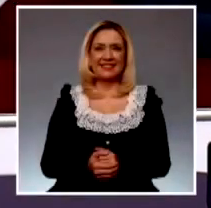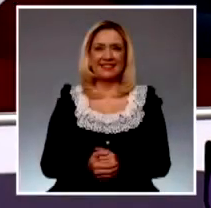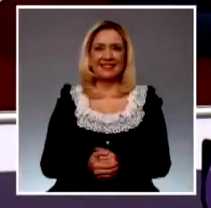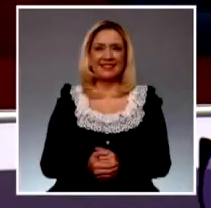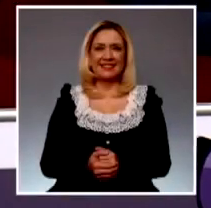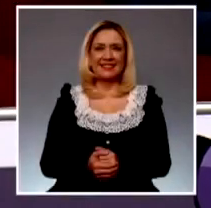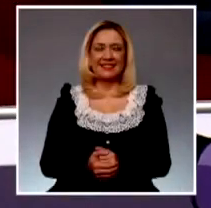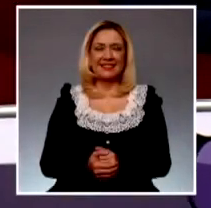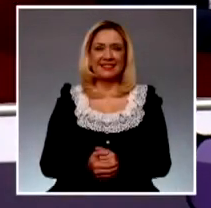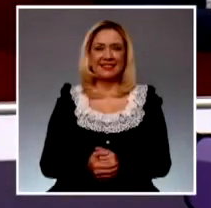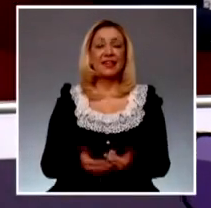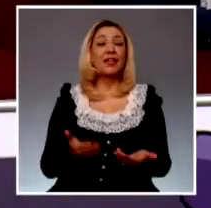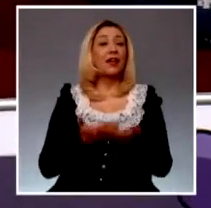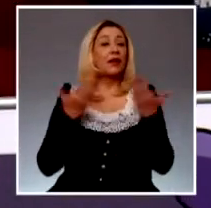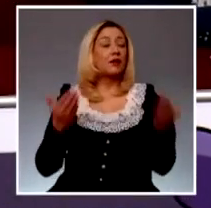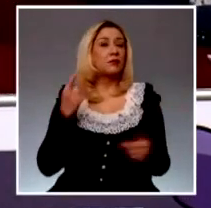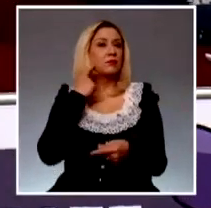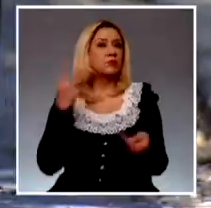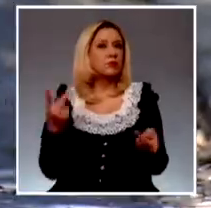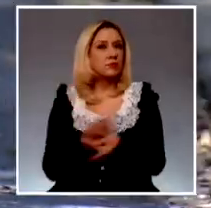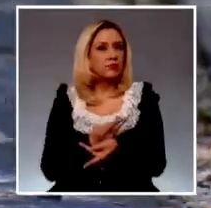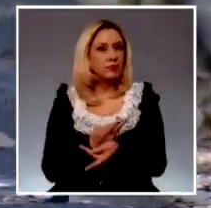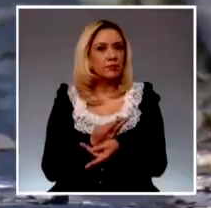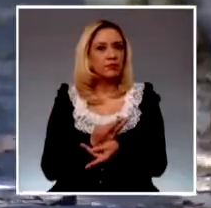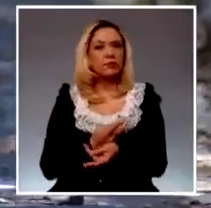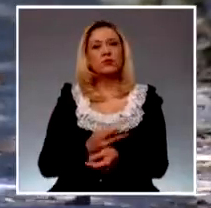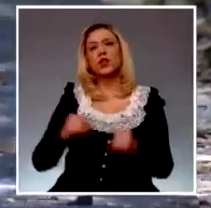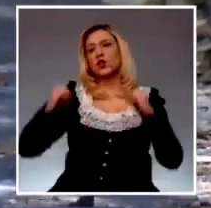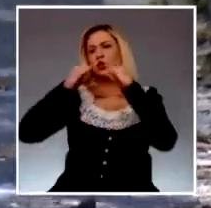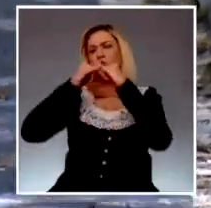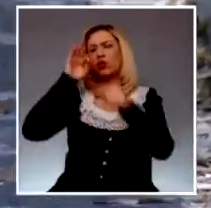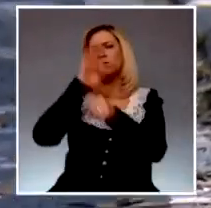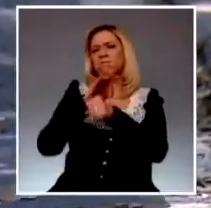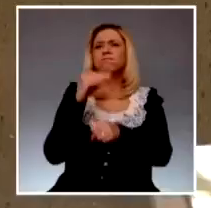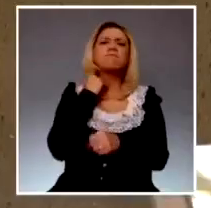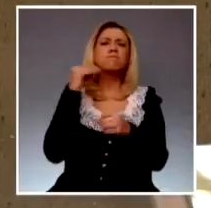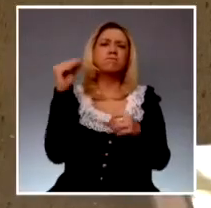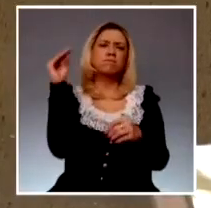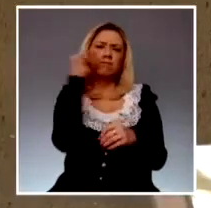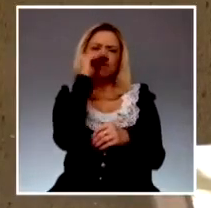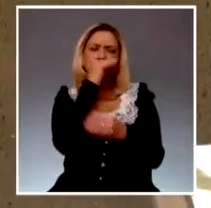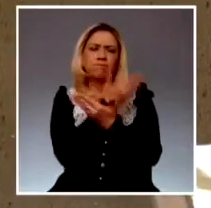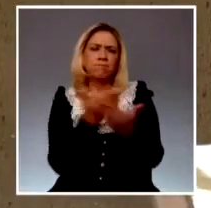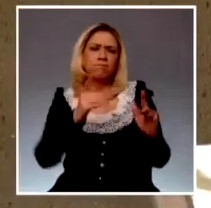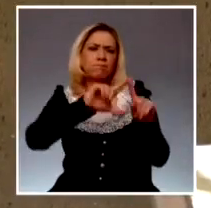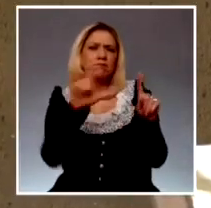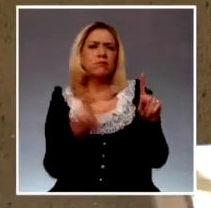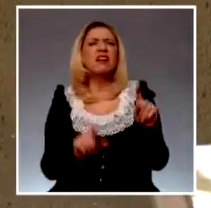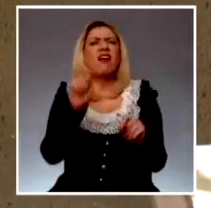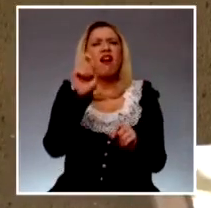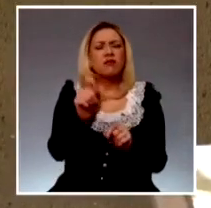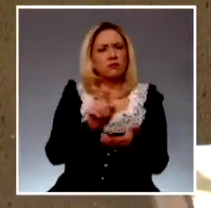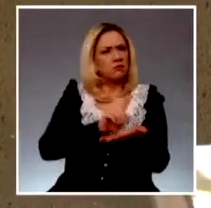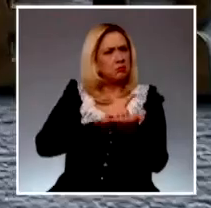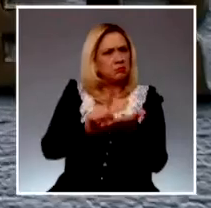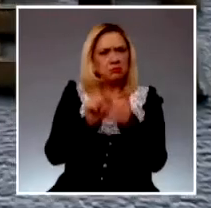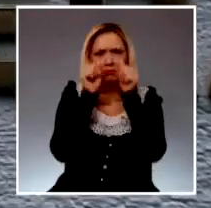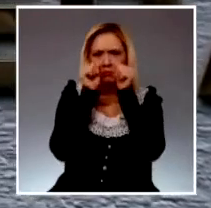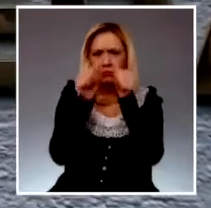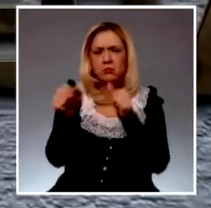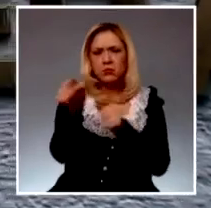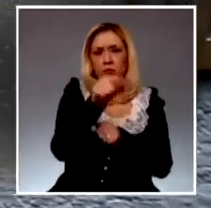Al regresar, la Defensoría Pública Federal garantizó el derecho de acceso a la justicia a sectores